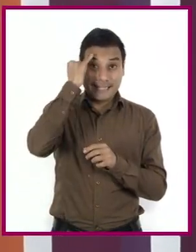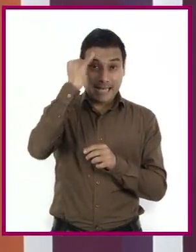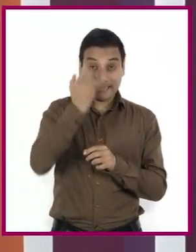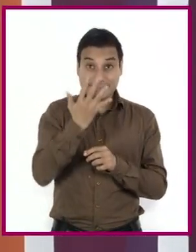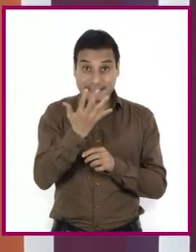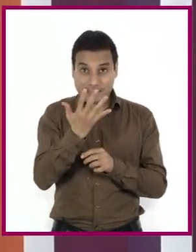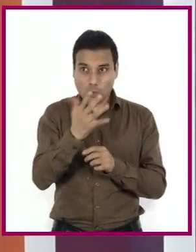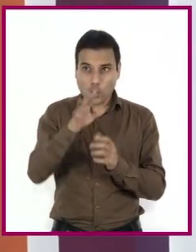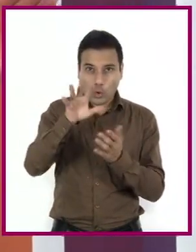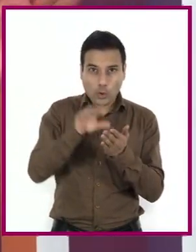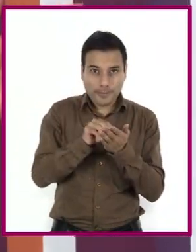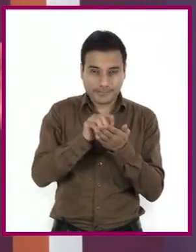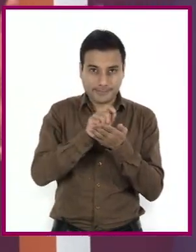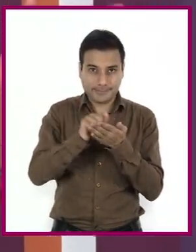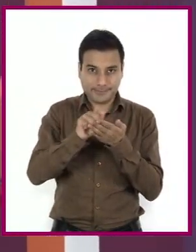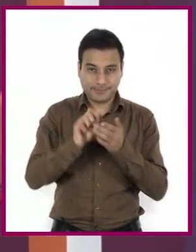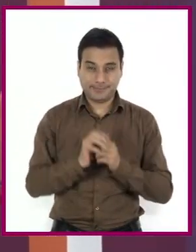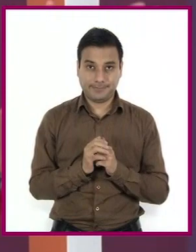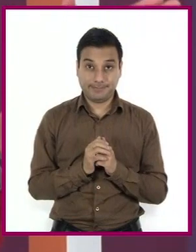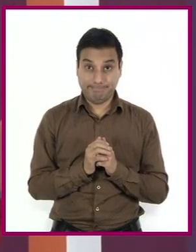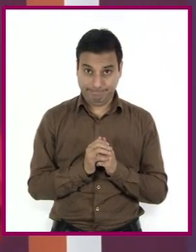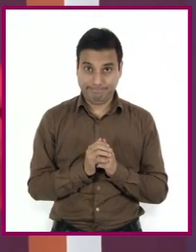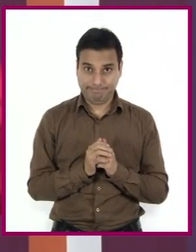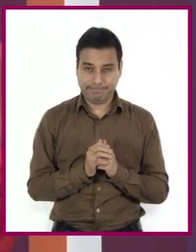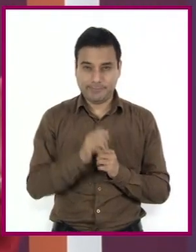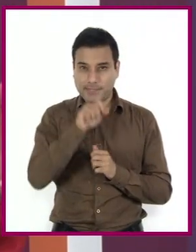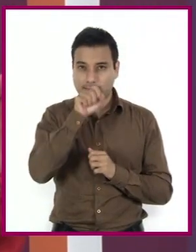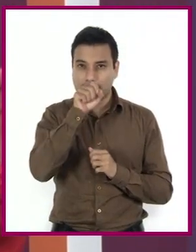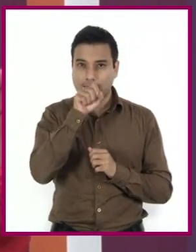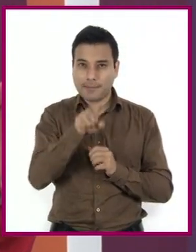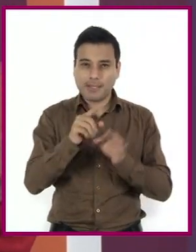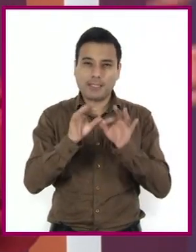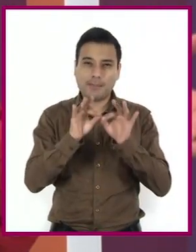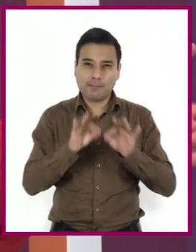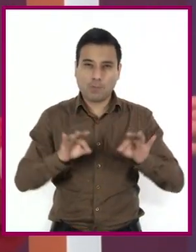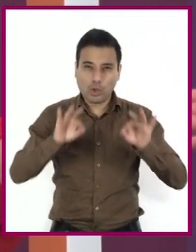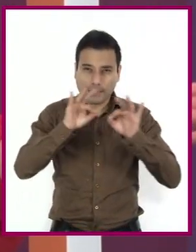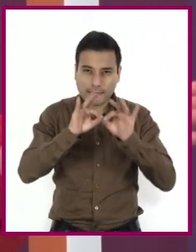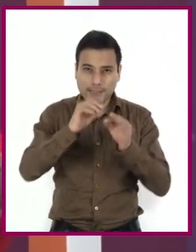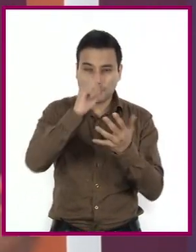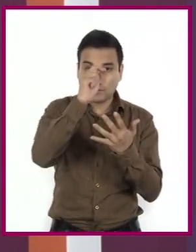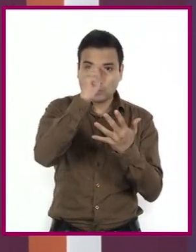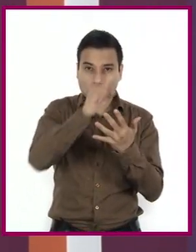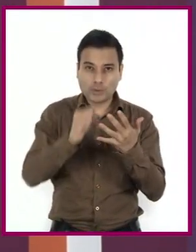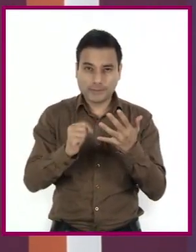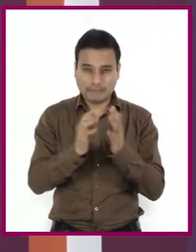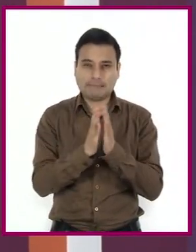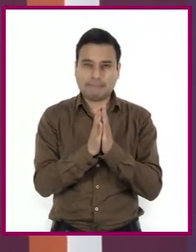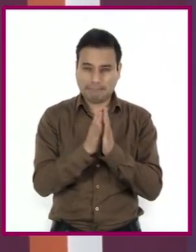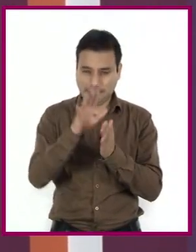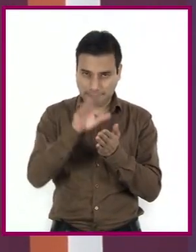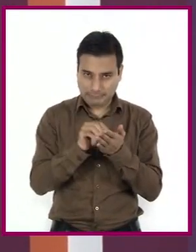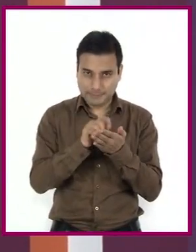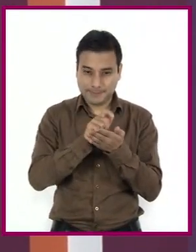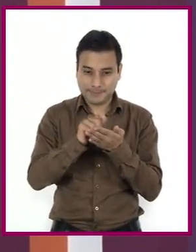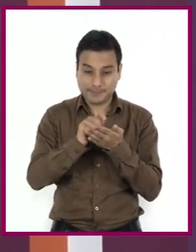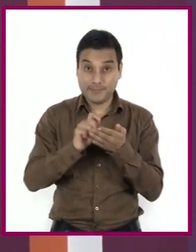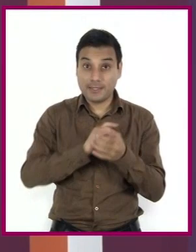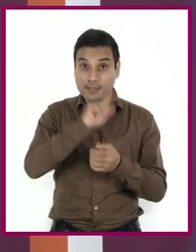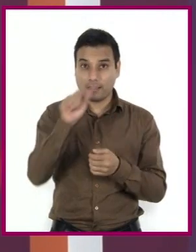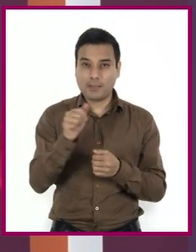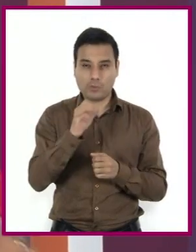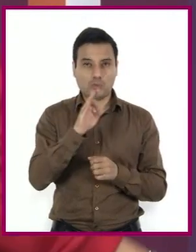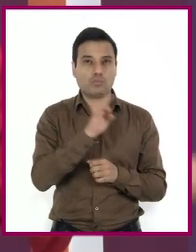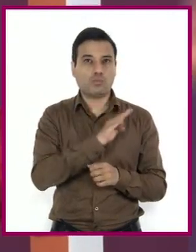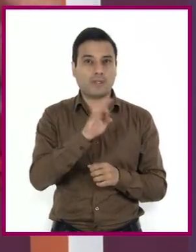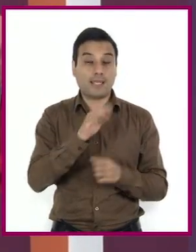generales sobre el tema, así como todo lo que consideren relevante, ya que nos servirá de insumo para la elaboración